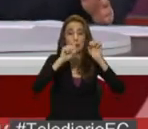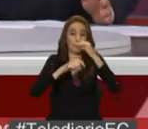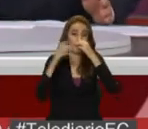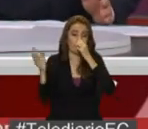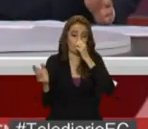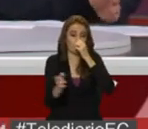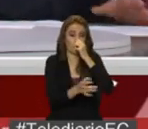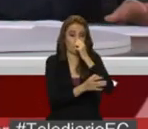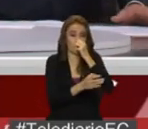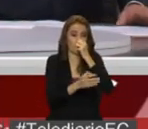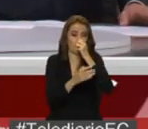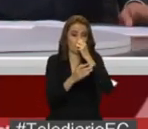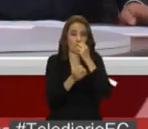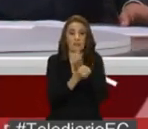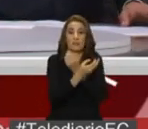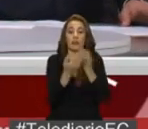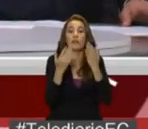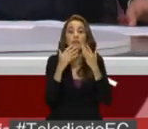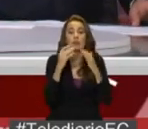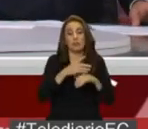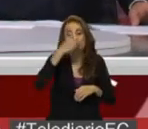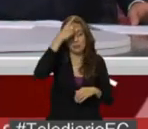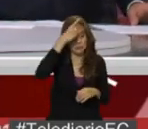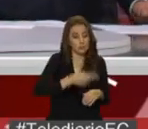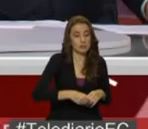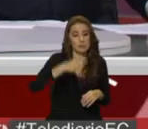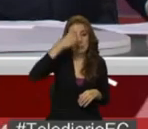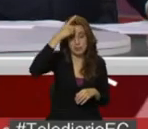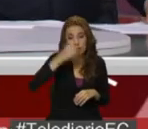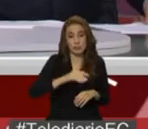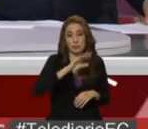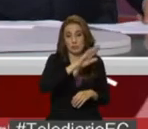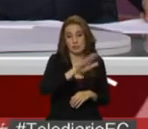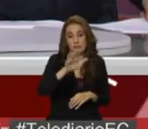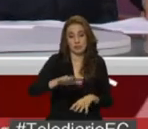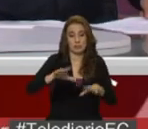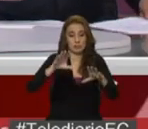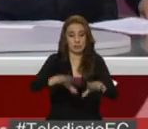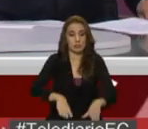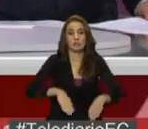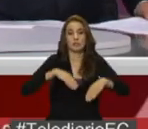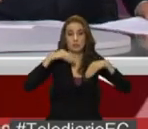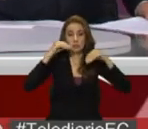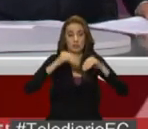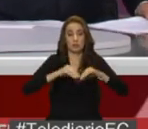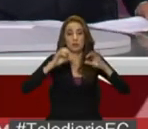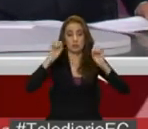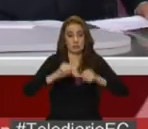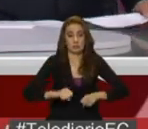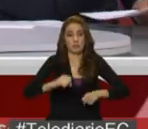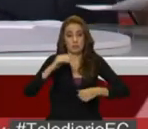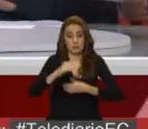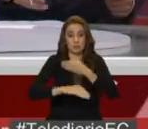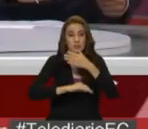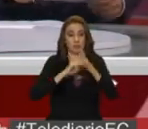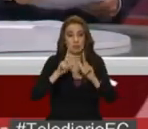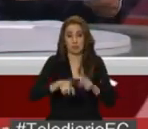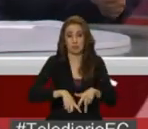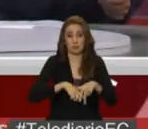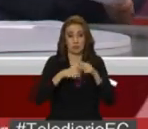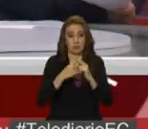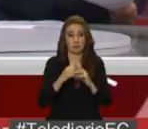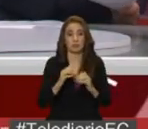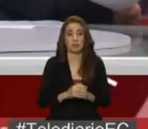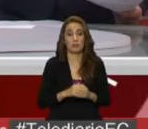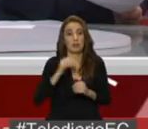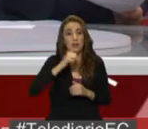sino que deben ir acompañadas por decisiones que deben asumir y enfrentar los jueces desde el sistema judicial.